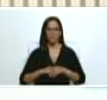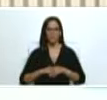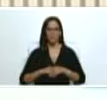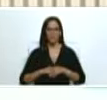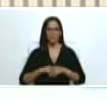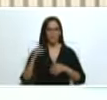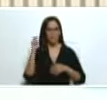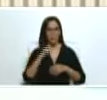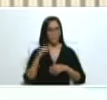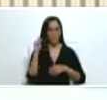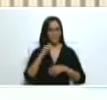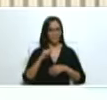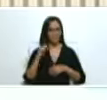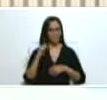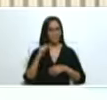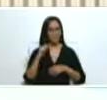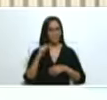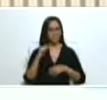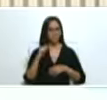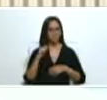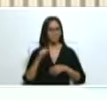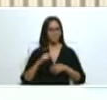trimestres,